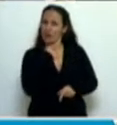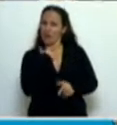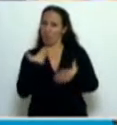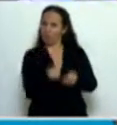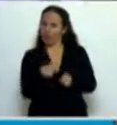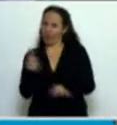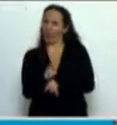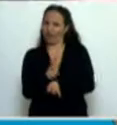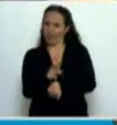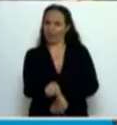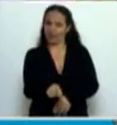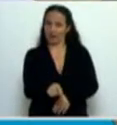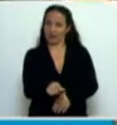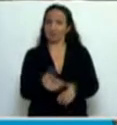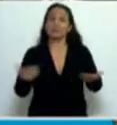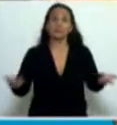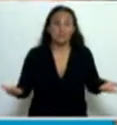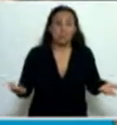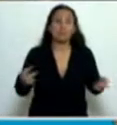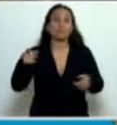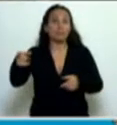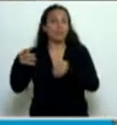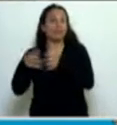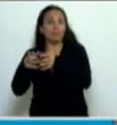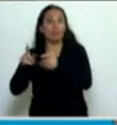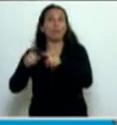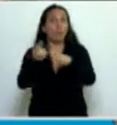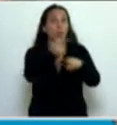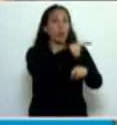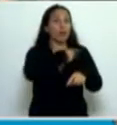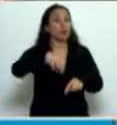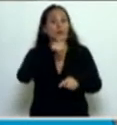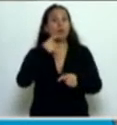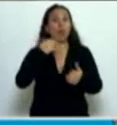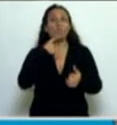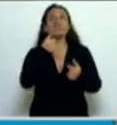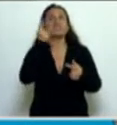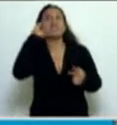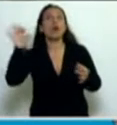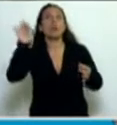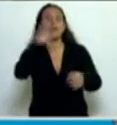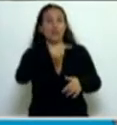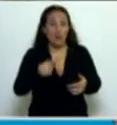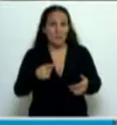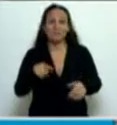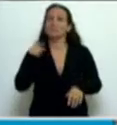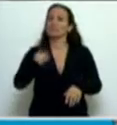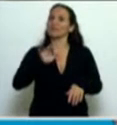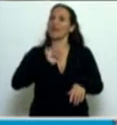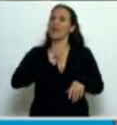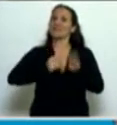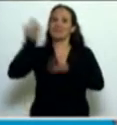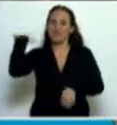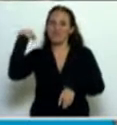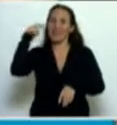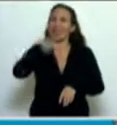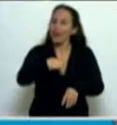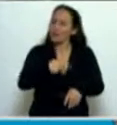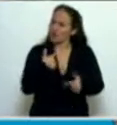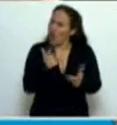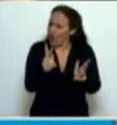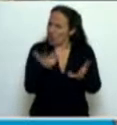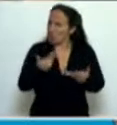otro gobierno, bueno, tendrá mayoría parlamentaria y podrá derogar esta ley y podrá vender todo lo que quiera vender. Nosotros lo que queremos es defender el